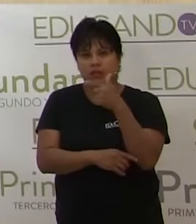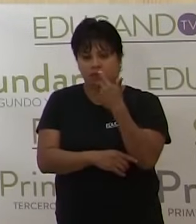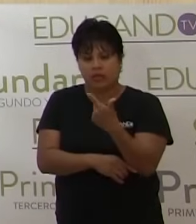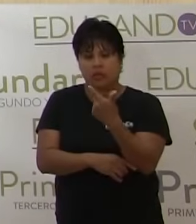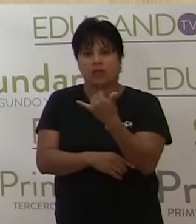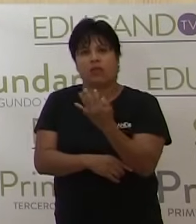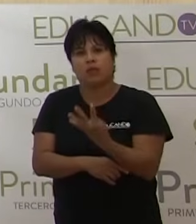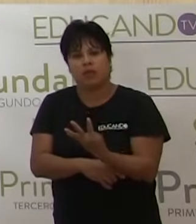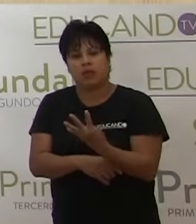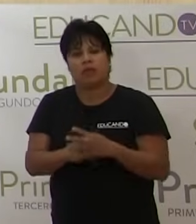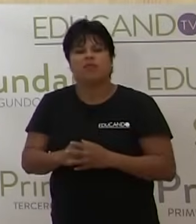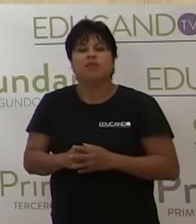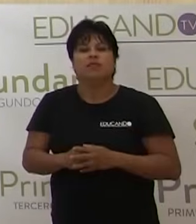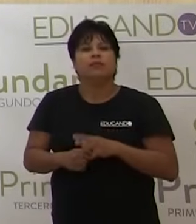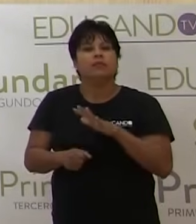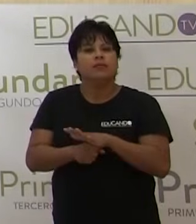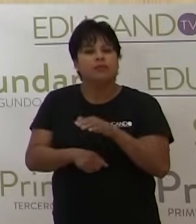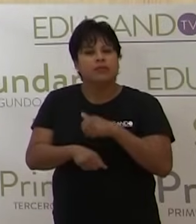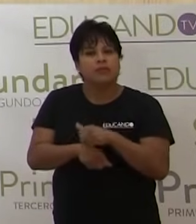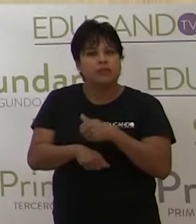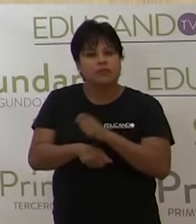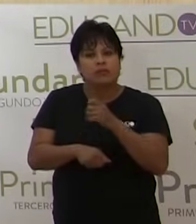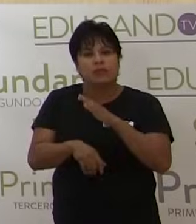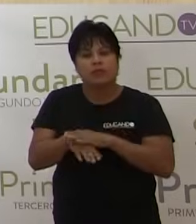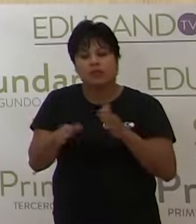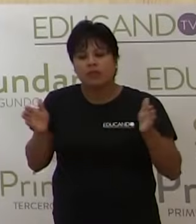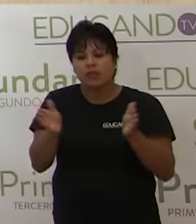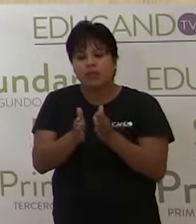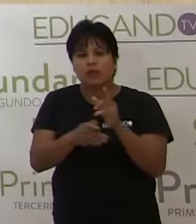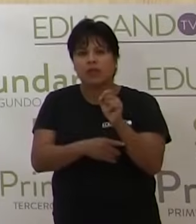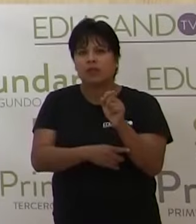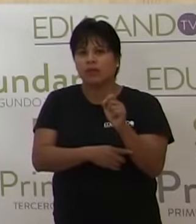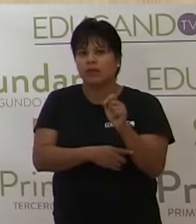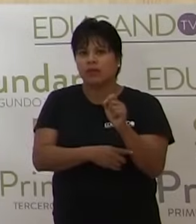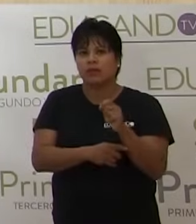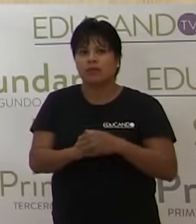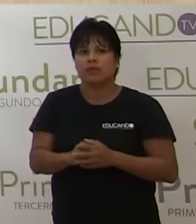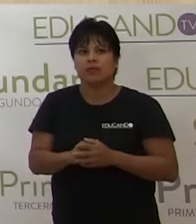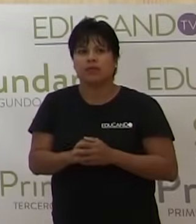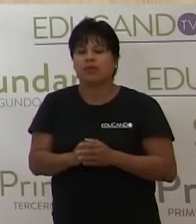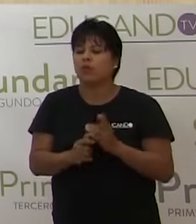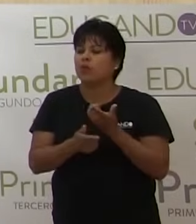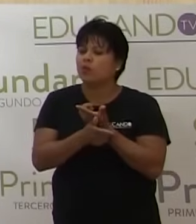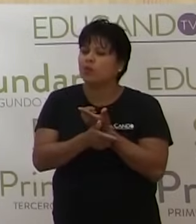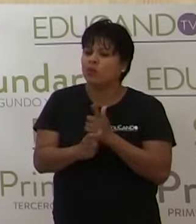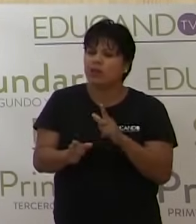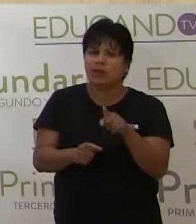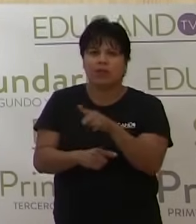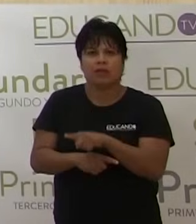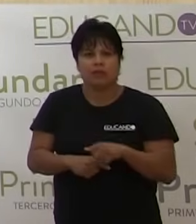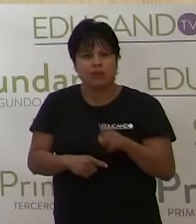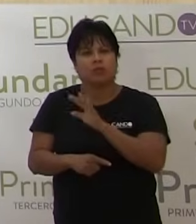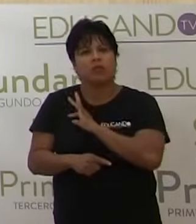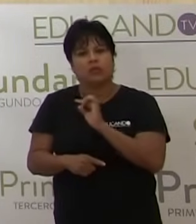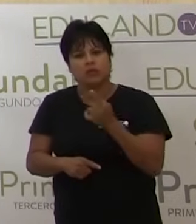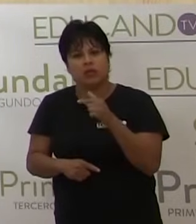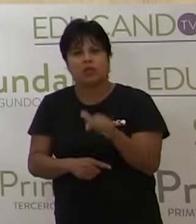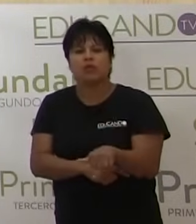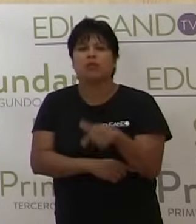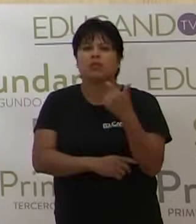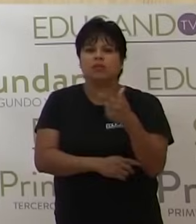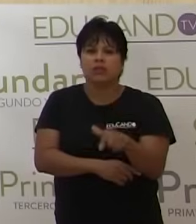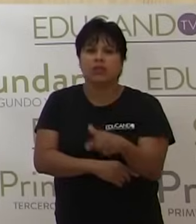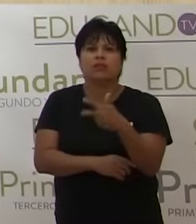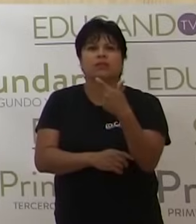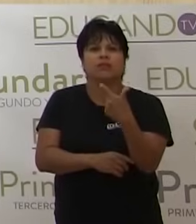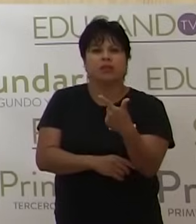y 4 Qué número es más pequeño que el 20 cualquiera de estos puede ser el 12 el